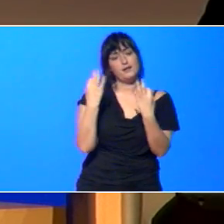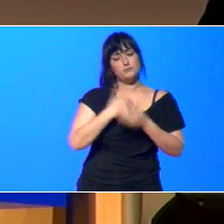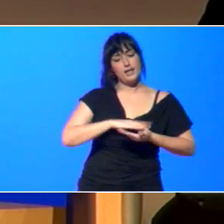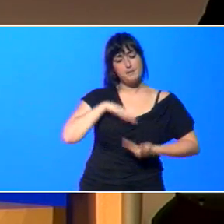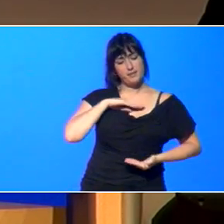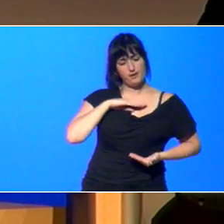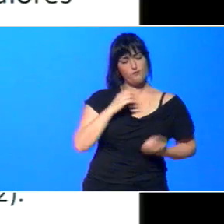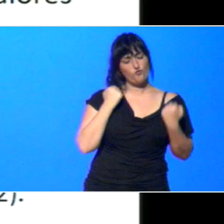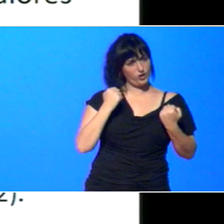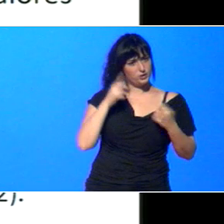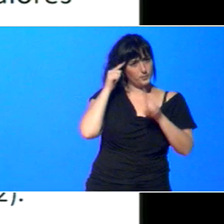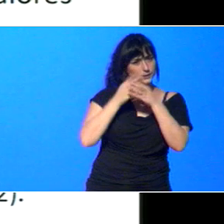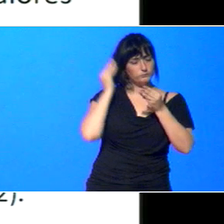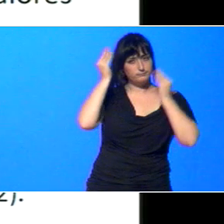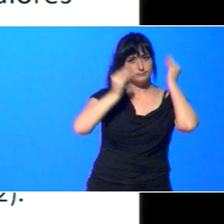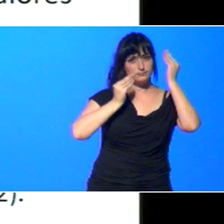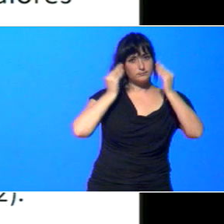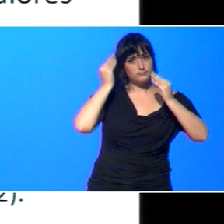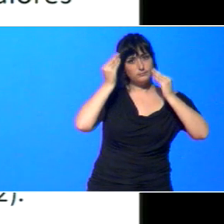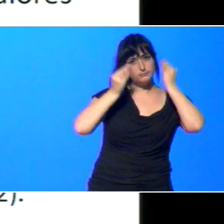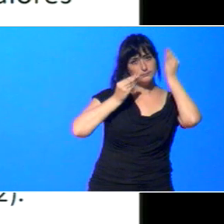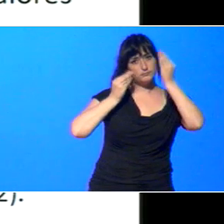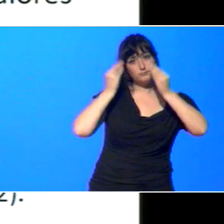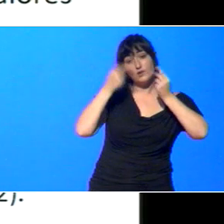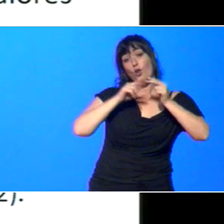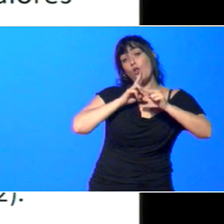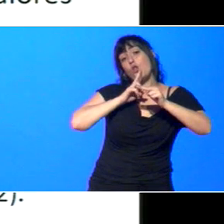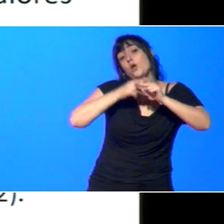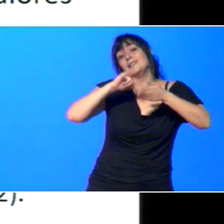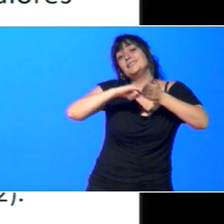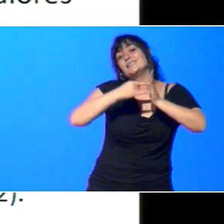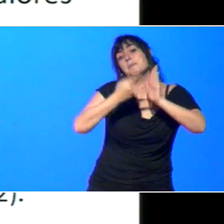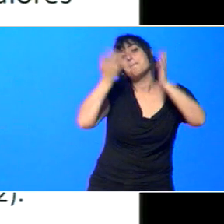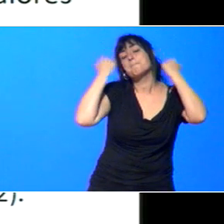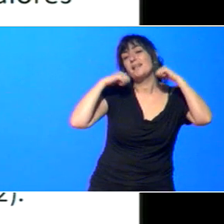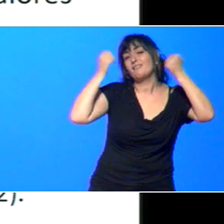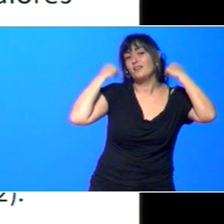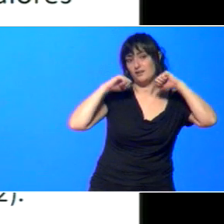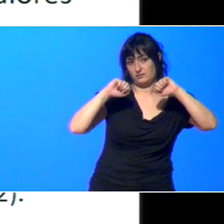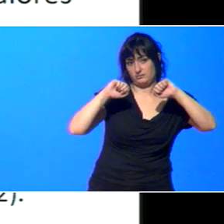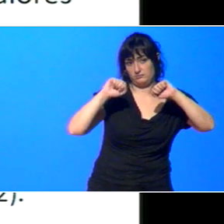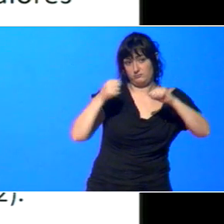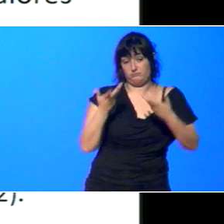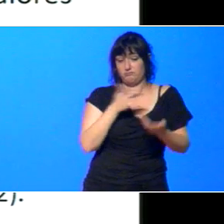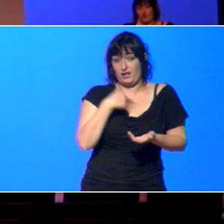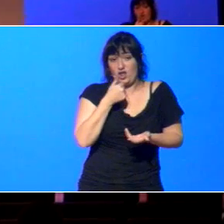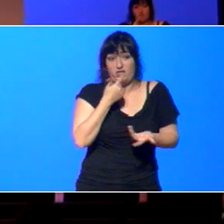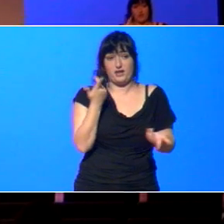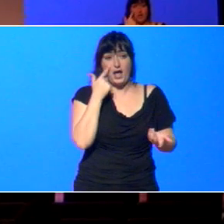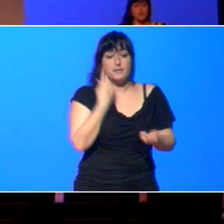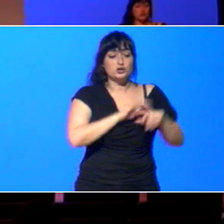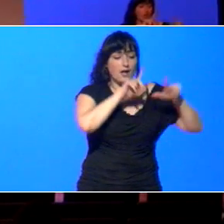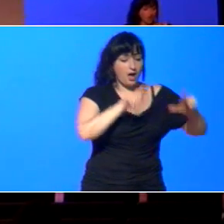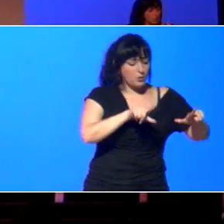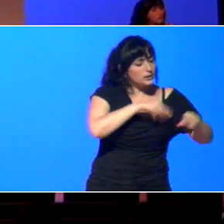reflexionar precisamente sobre lo que alguien ha llamado sus sistemas de prácticas, en definitiva, sobre lo que hace desde el aula, pasando